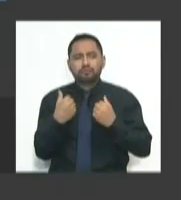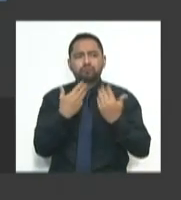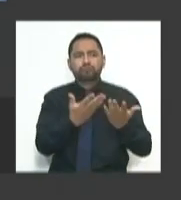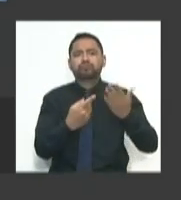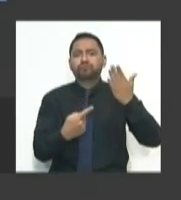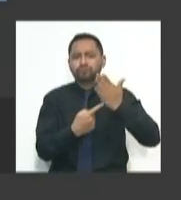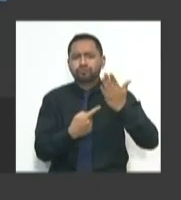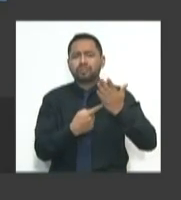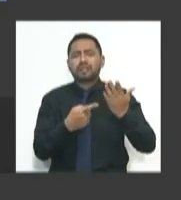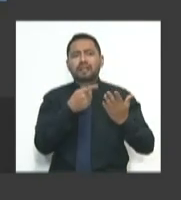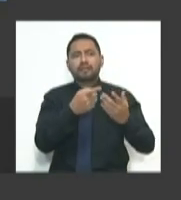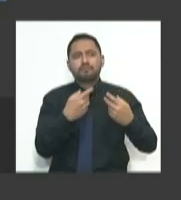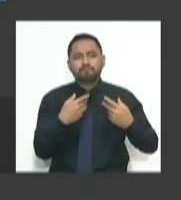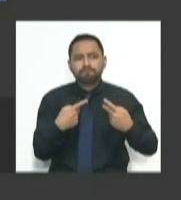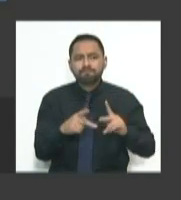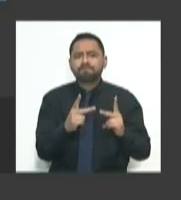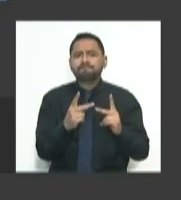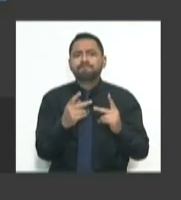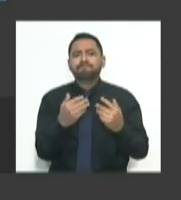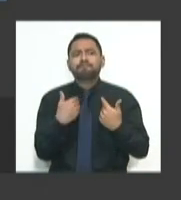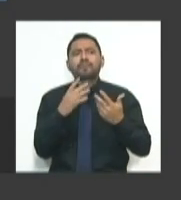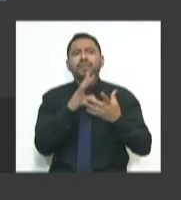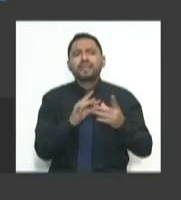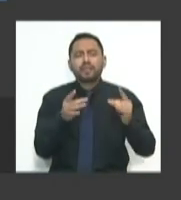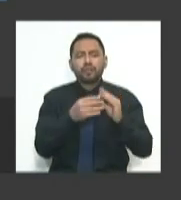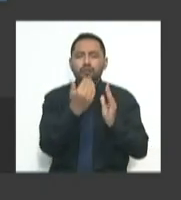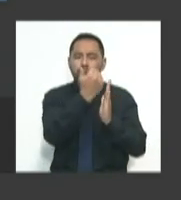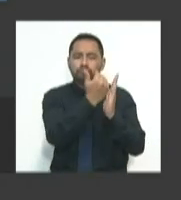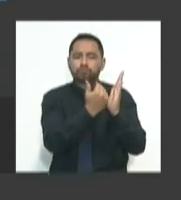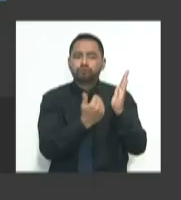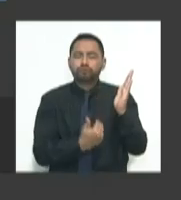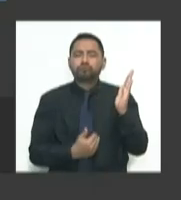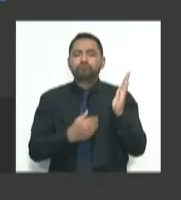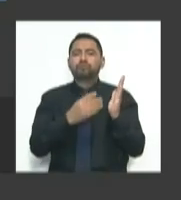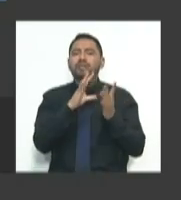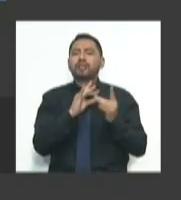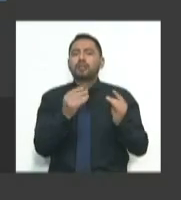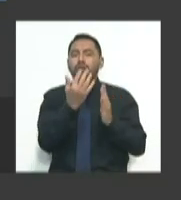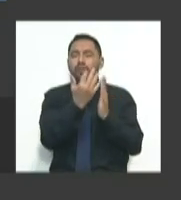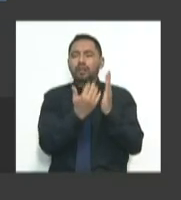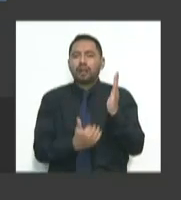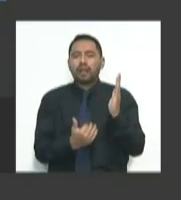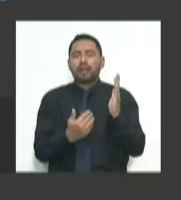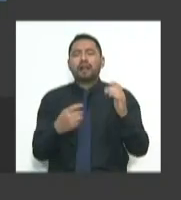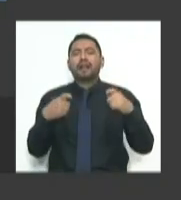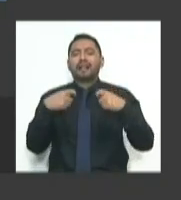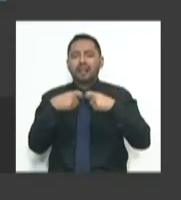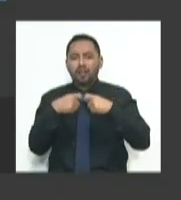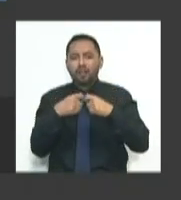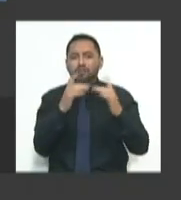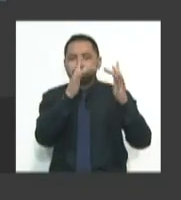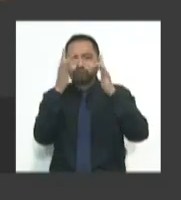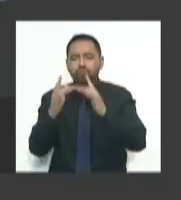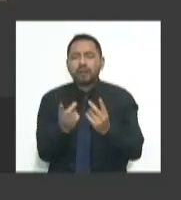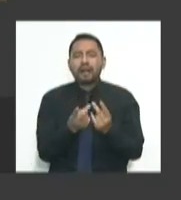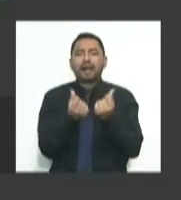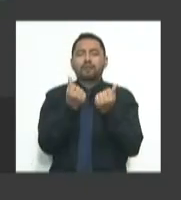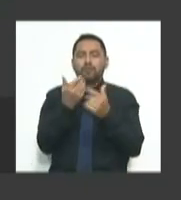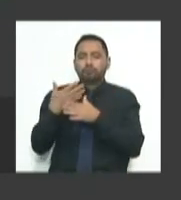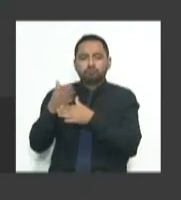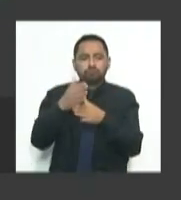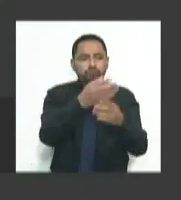eso va a ser algo que va a dominar en los próximos años la capacidad y posibilidad que tenga el futuro presidente o presidenta